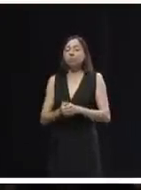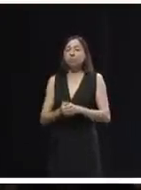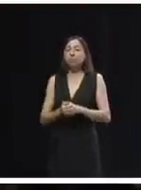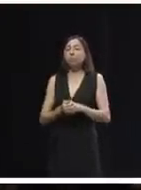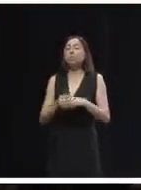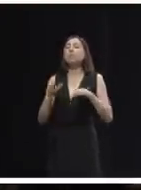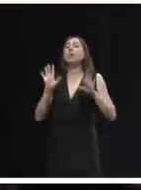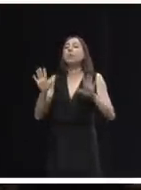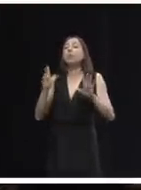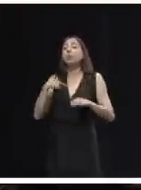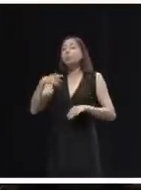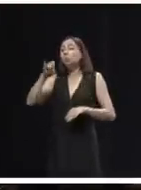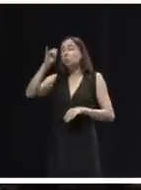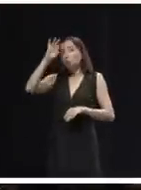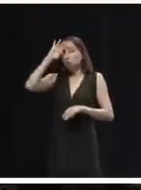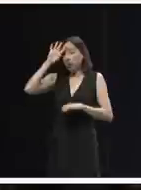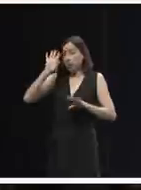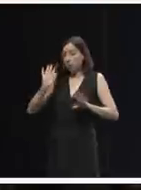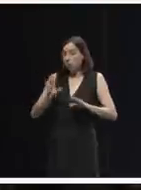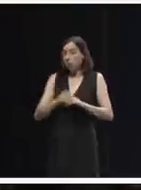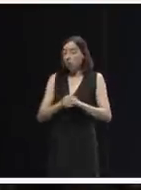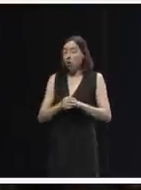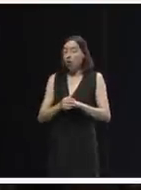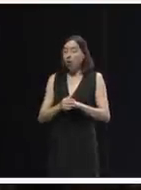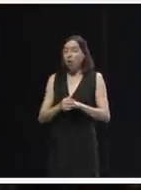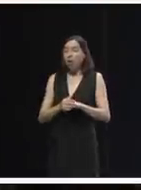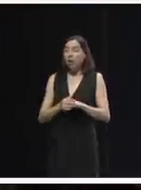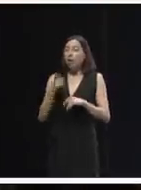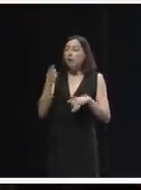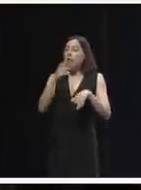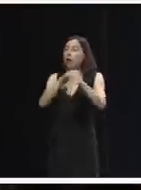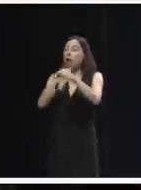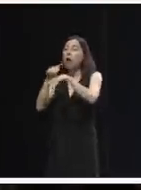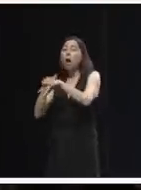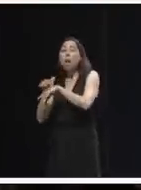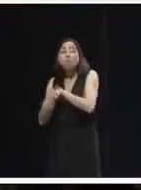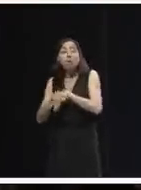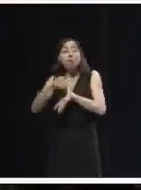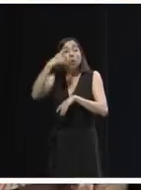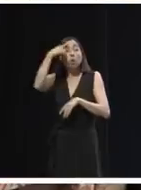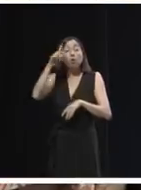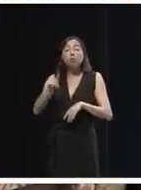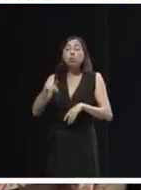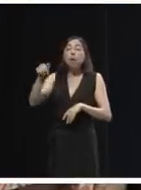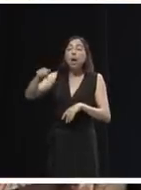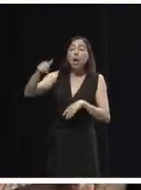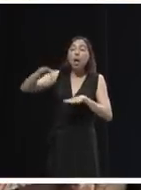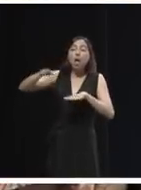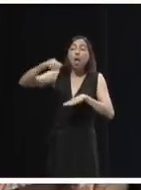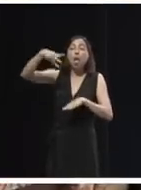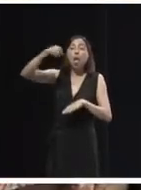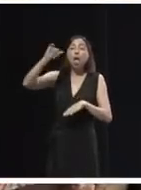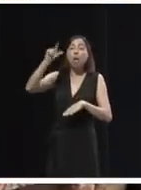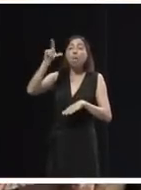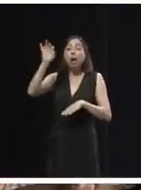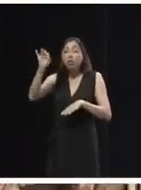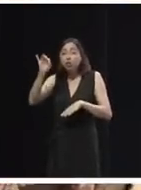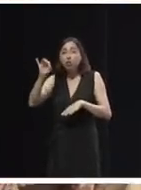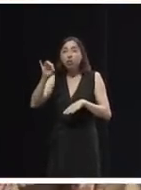Pero me ha sorprendido y, en fin, entre los amigos, no sé si está por aquí Maillo, pero me